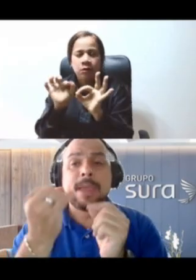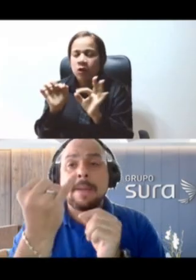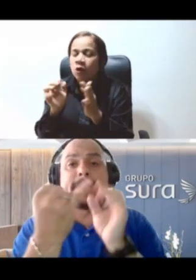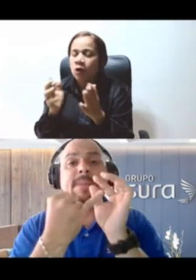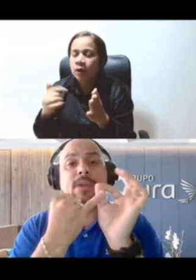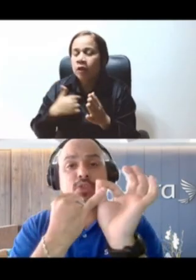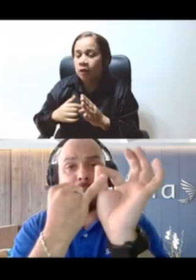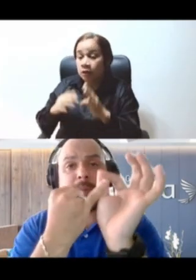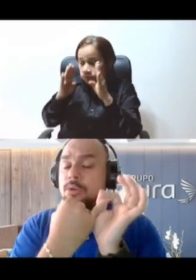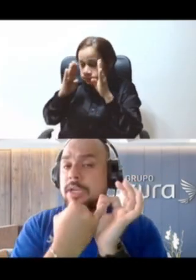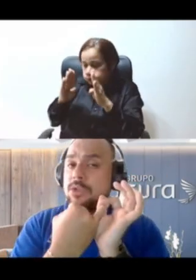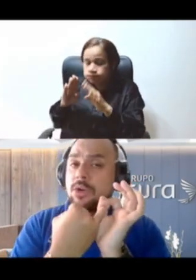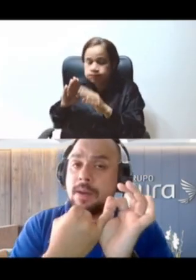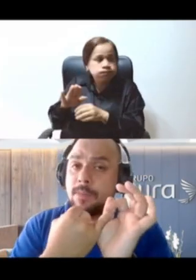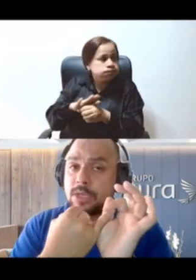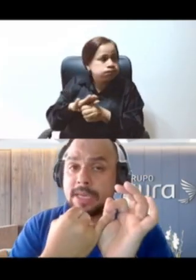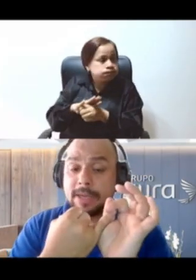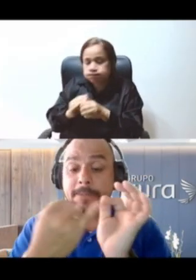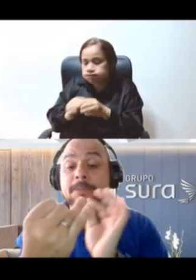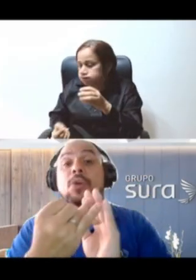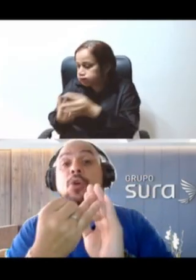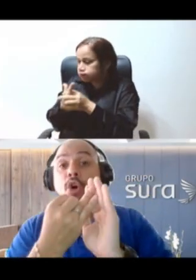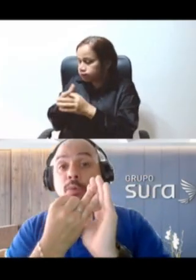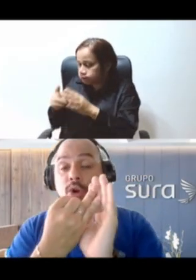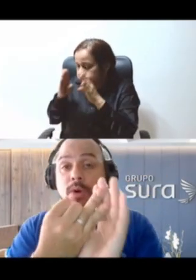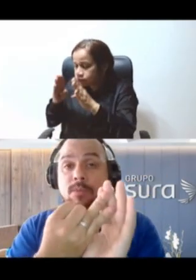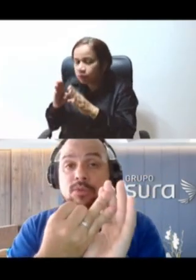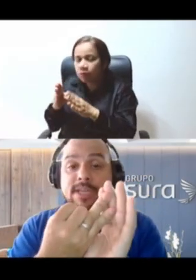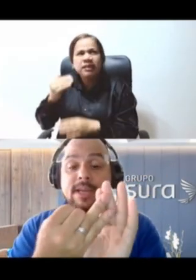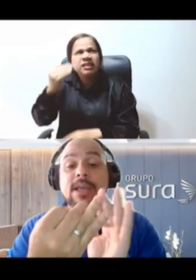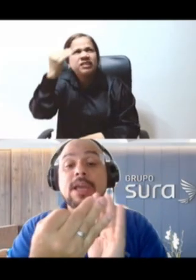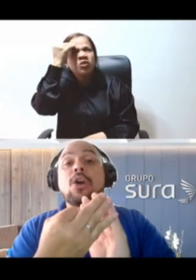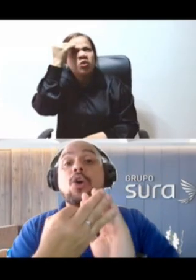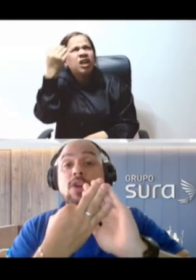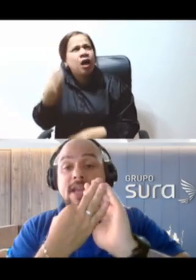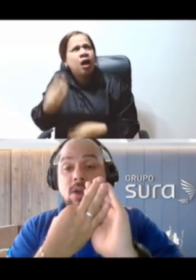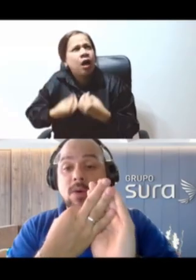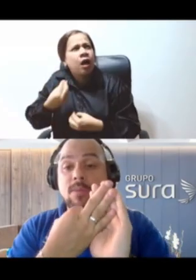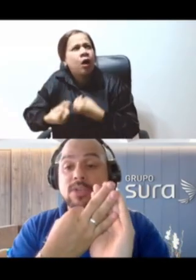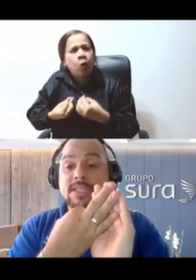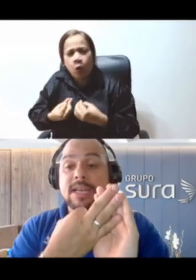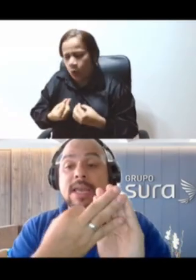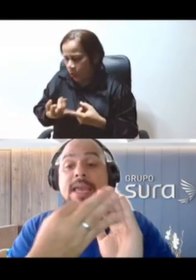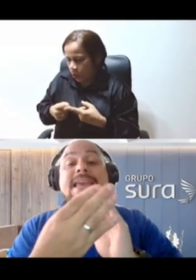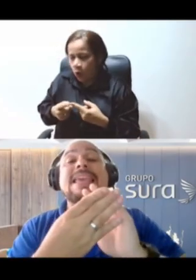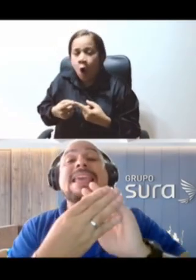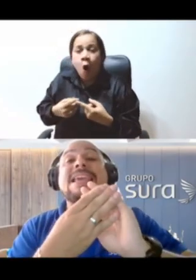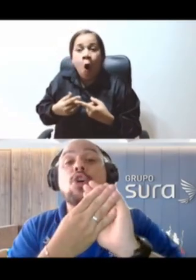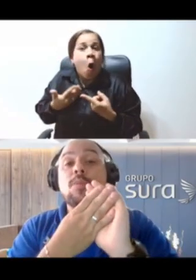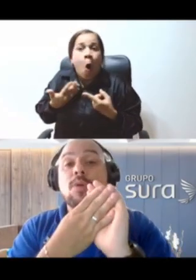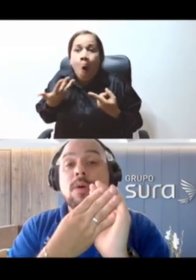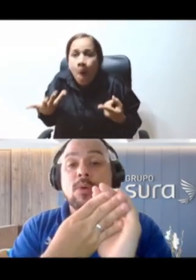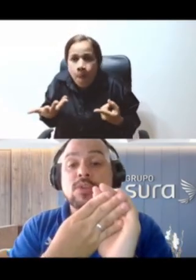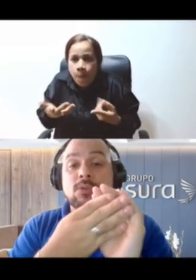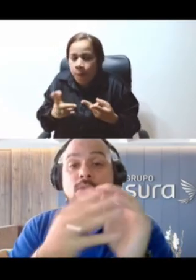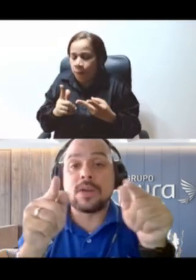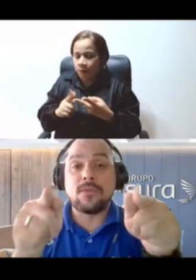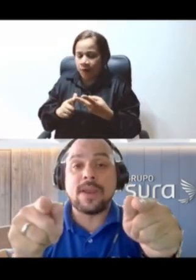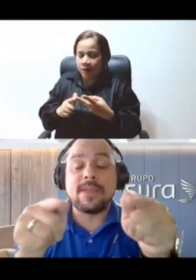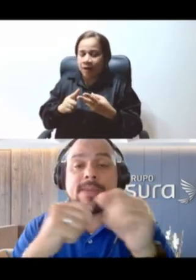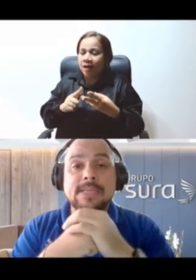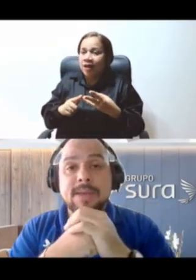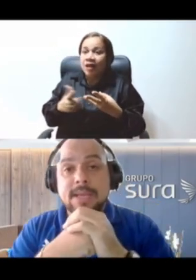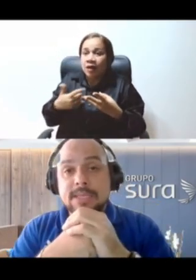una atención, primero sepamos qué es lo que vamos a hacer, cómo lo vamos a hacer, con qué lo vamos a hacer y cómo